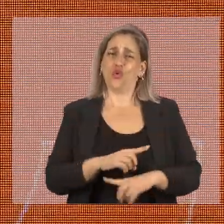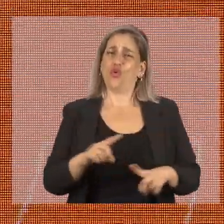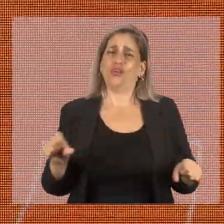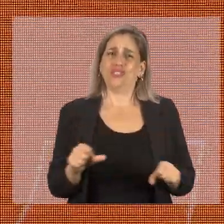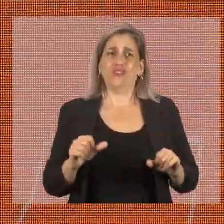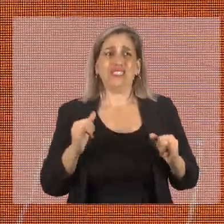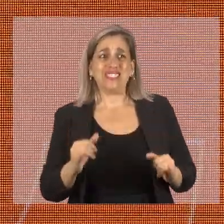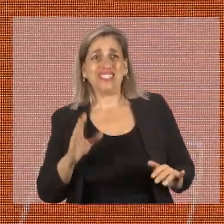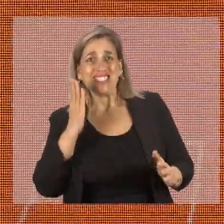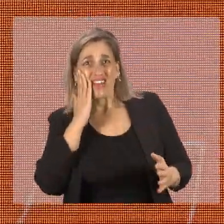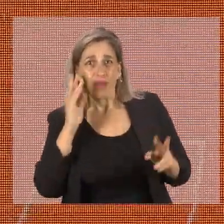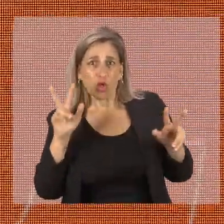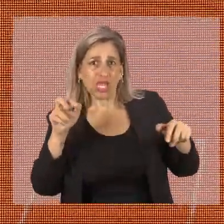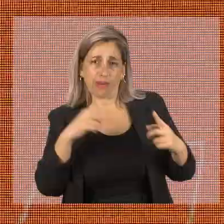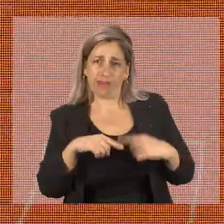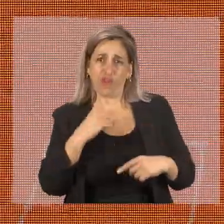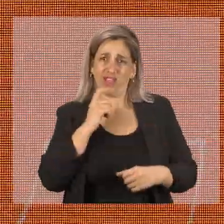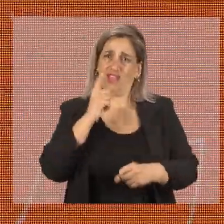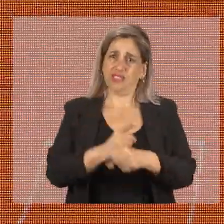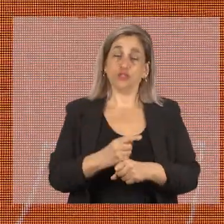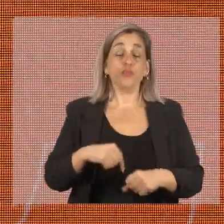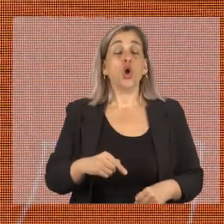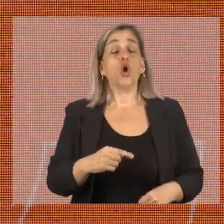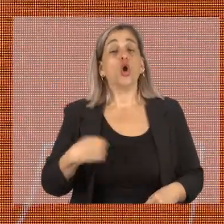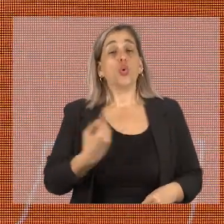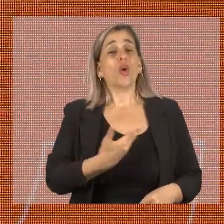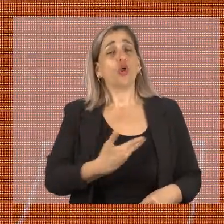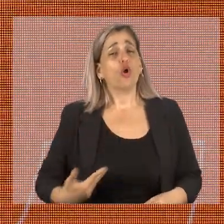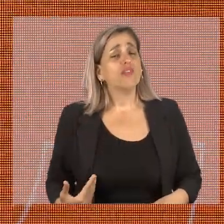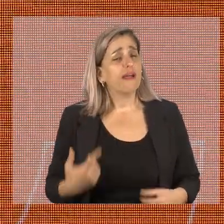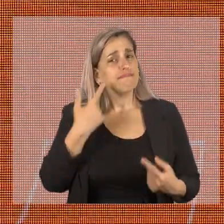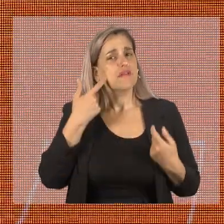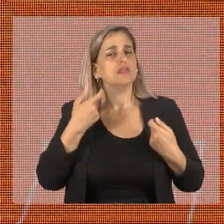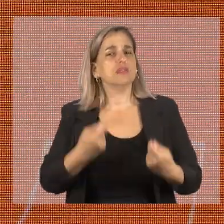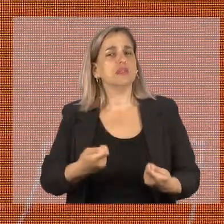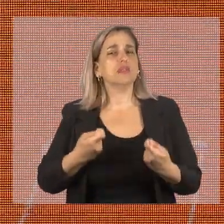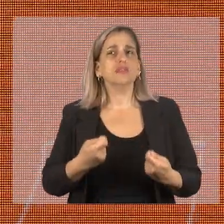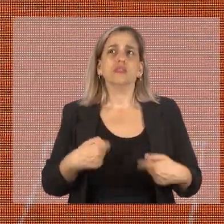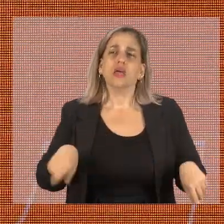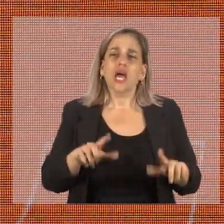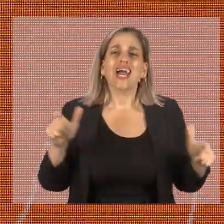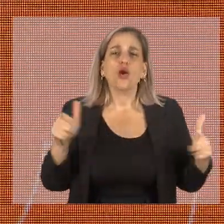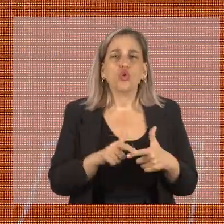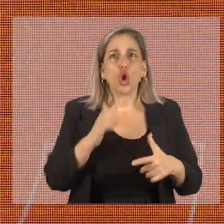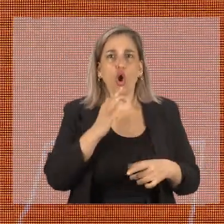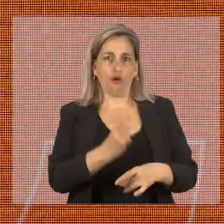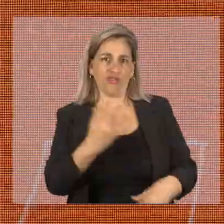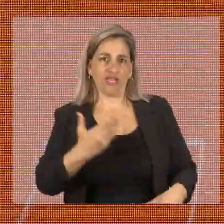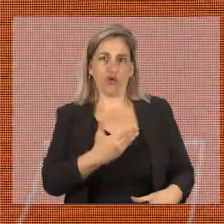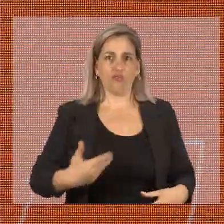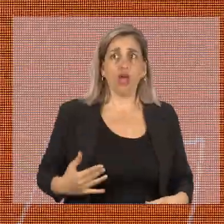no se haya transformado. Pero nuestro gobierno, insistentemente, en reuniones